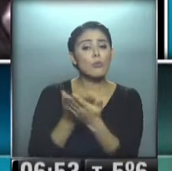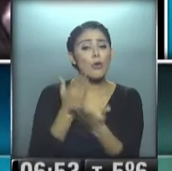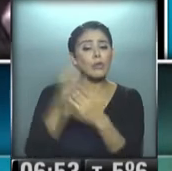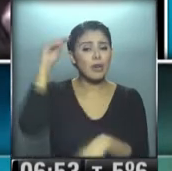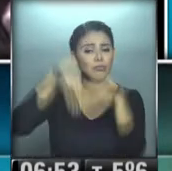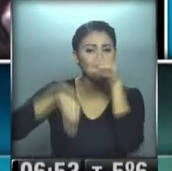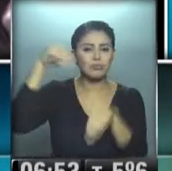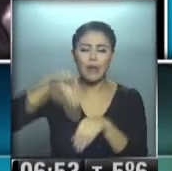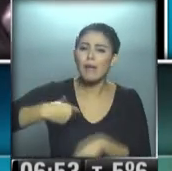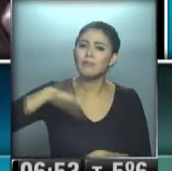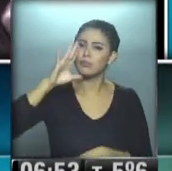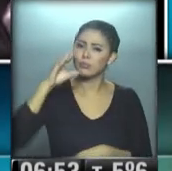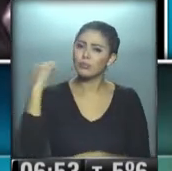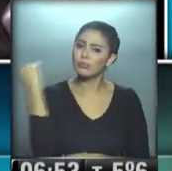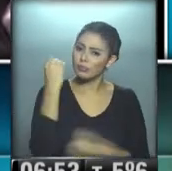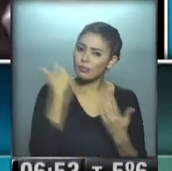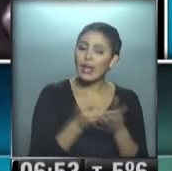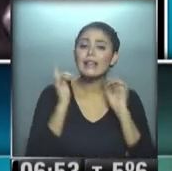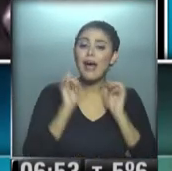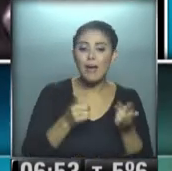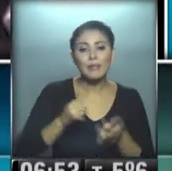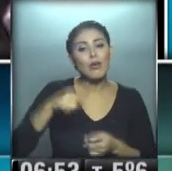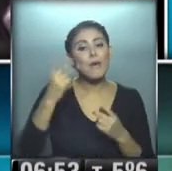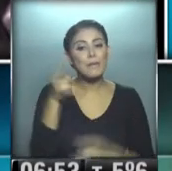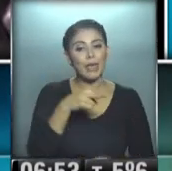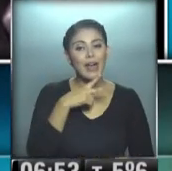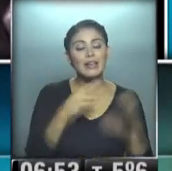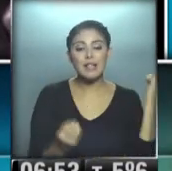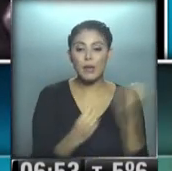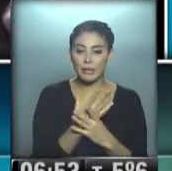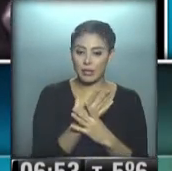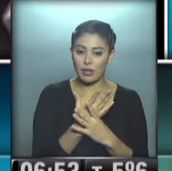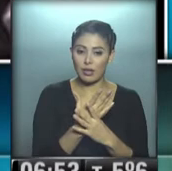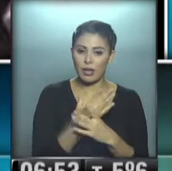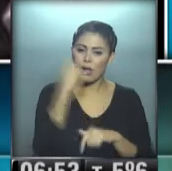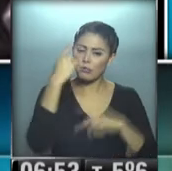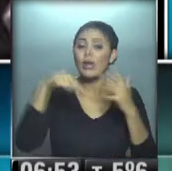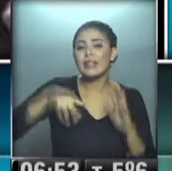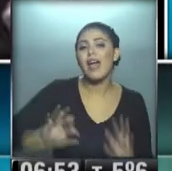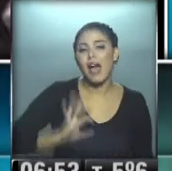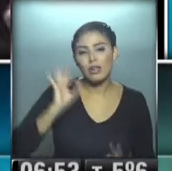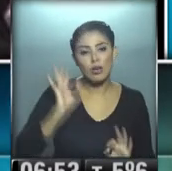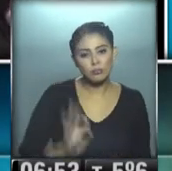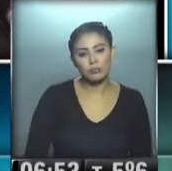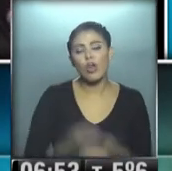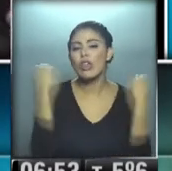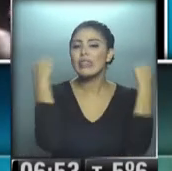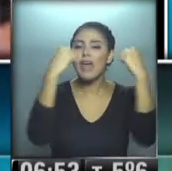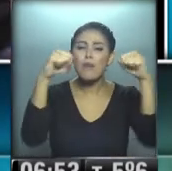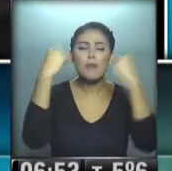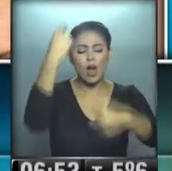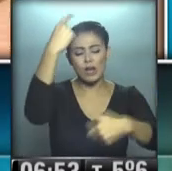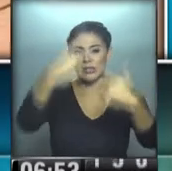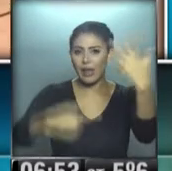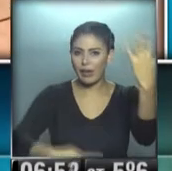por aclamación. También tendremos un viernes por la mañana con tantísimo, es un año en realidad, con tantísimo deporte,